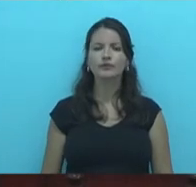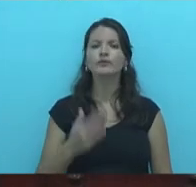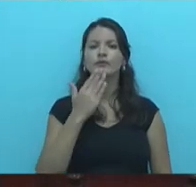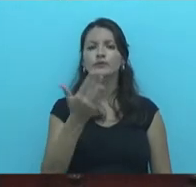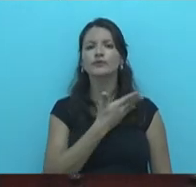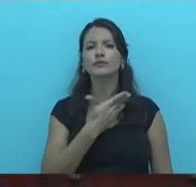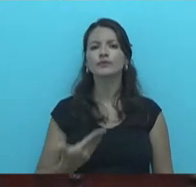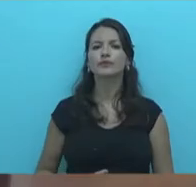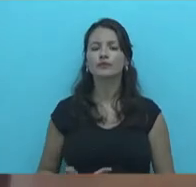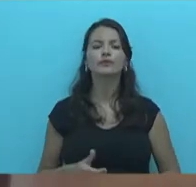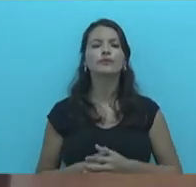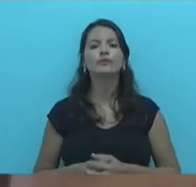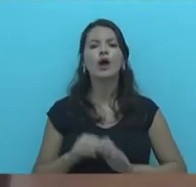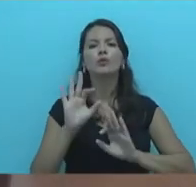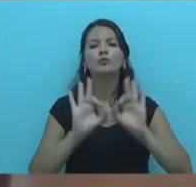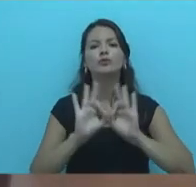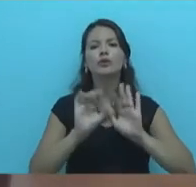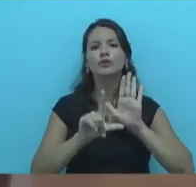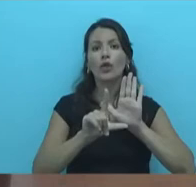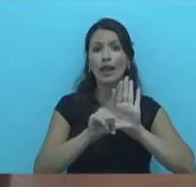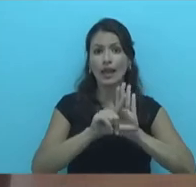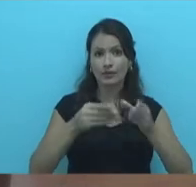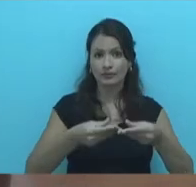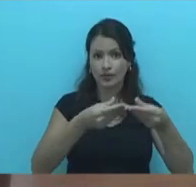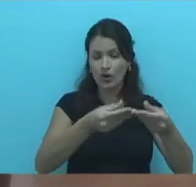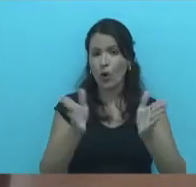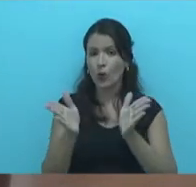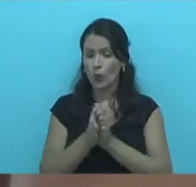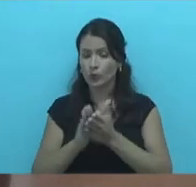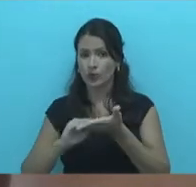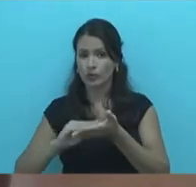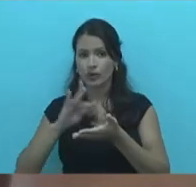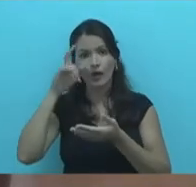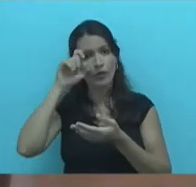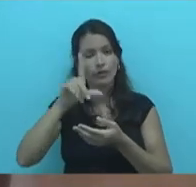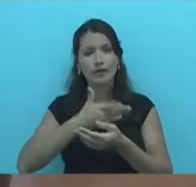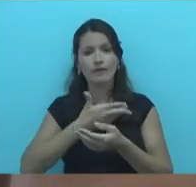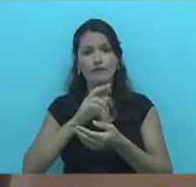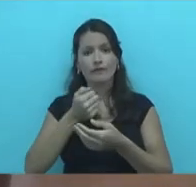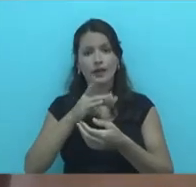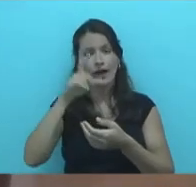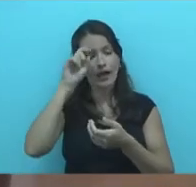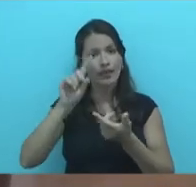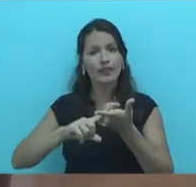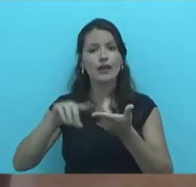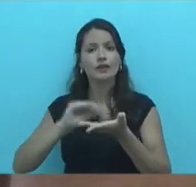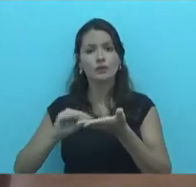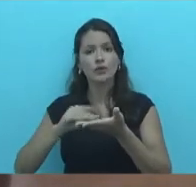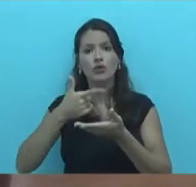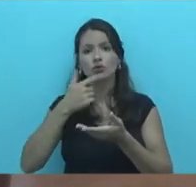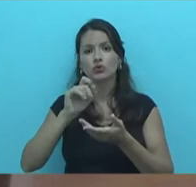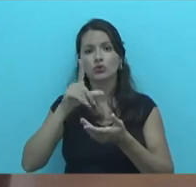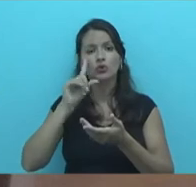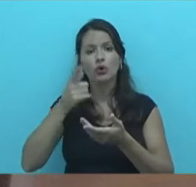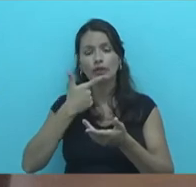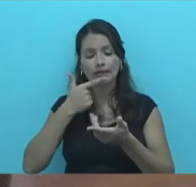hacer ingreso a un proyecto de ley que me acompañan con su firma el diputado Del Frade y el diputado Solís, que tiene que ver con la situación de la empresa